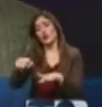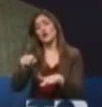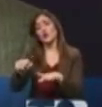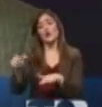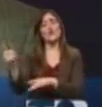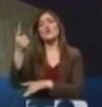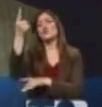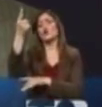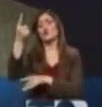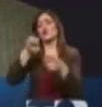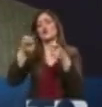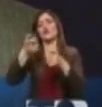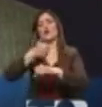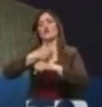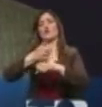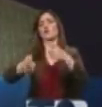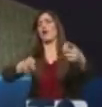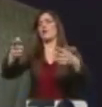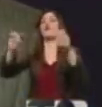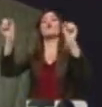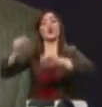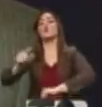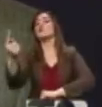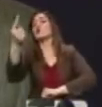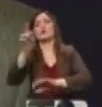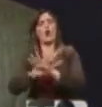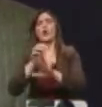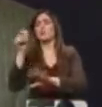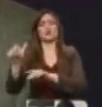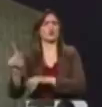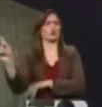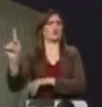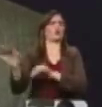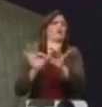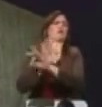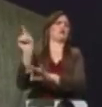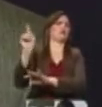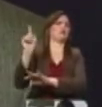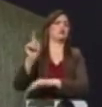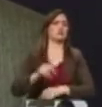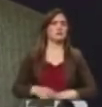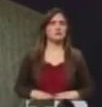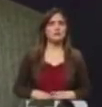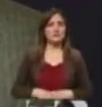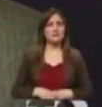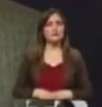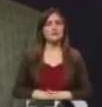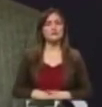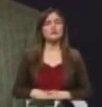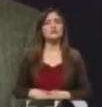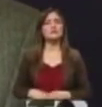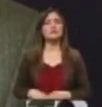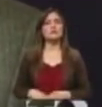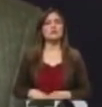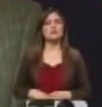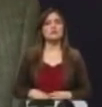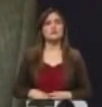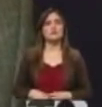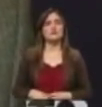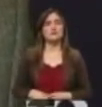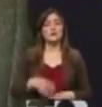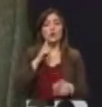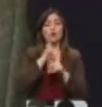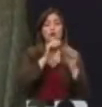inducía a pensar de que era él el único que estaba destinado a mandar. Es por eso